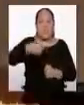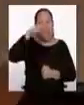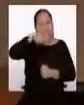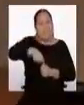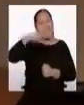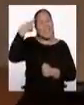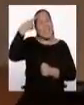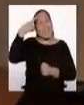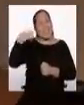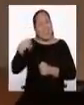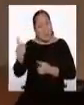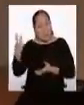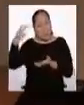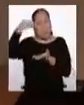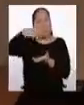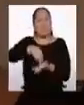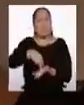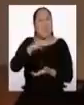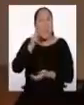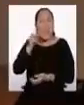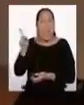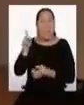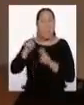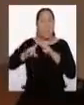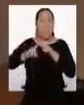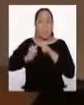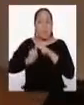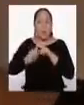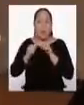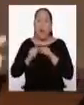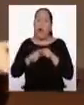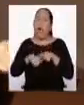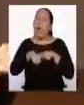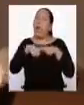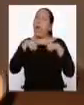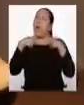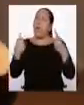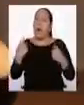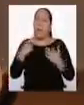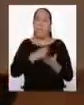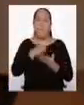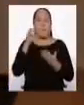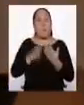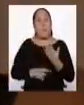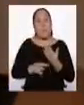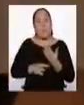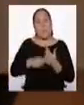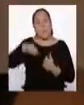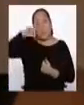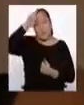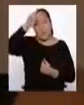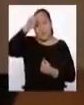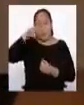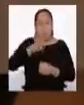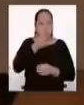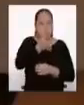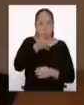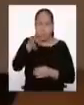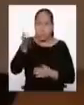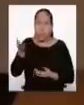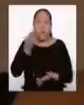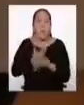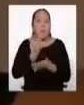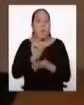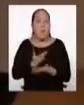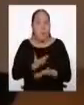aquí, es un comienzo de un gran proyecto peruano que está yendo al mundo y está contagiando al mundo, y además que está haciendo la prueba